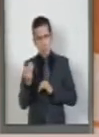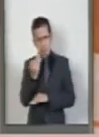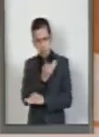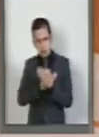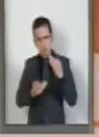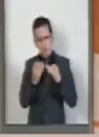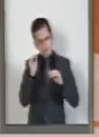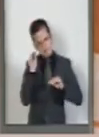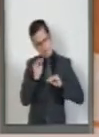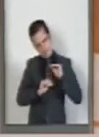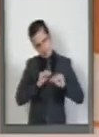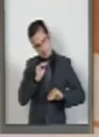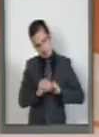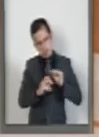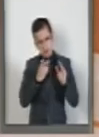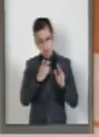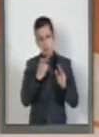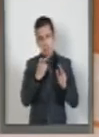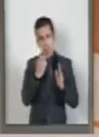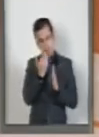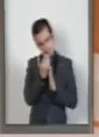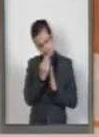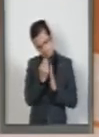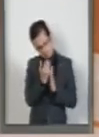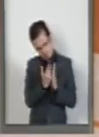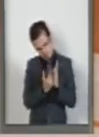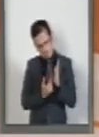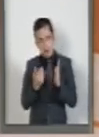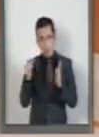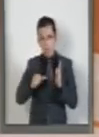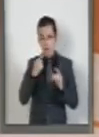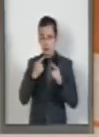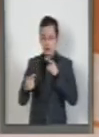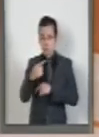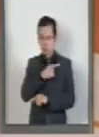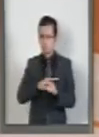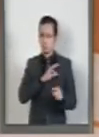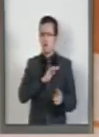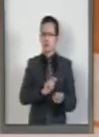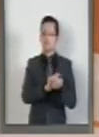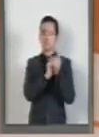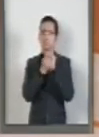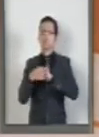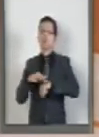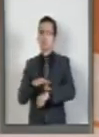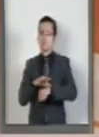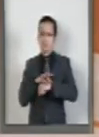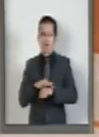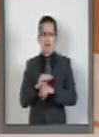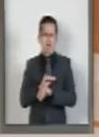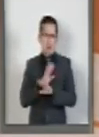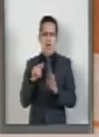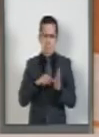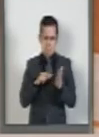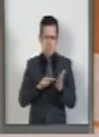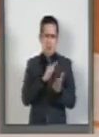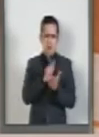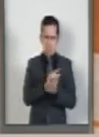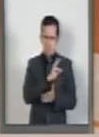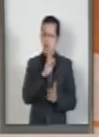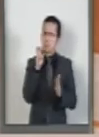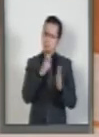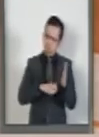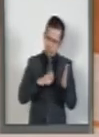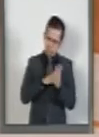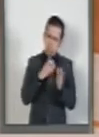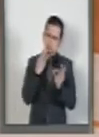hacer realidad todo esto que hemos venido discutiendo el día de hoy, porque esta ley efectivamente es perfectible. Y sí tendremos